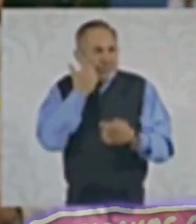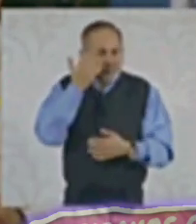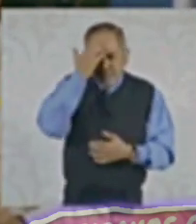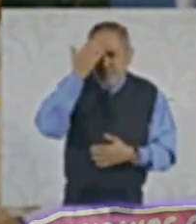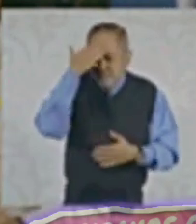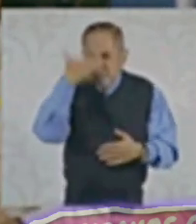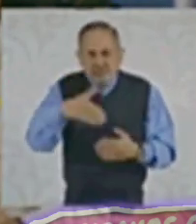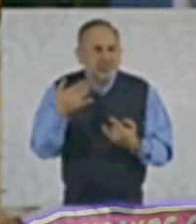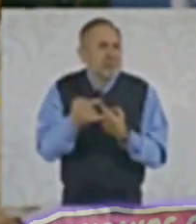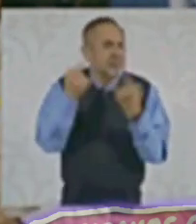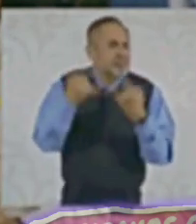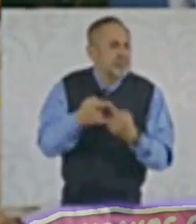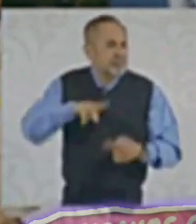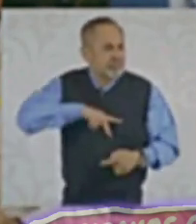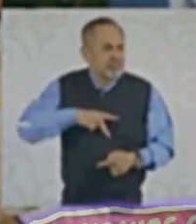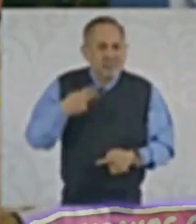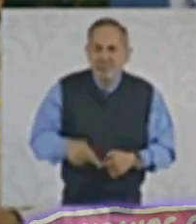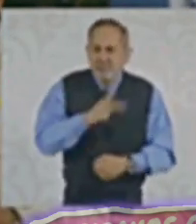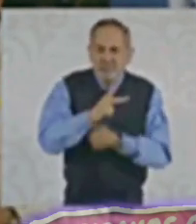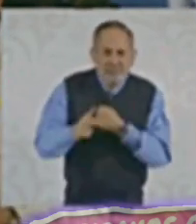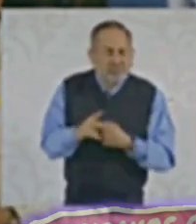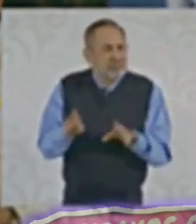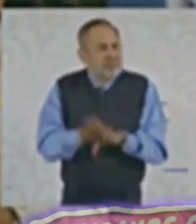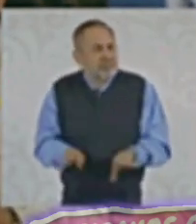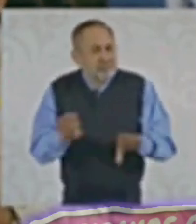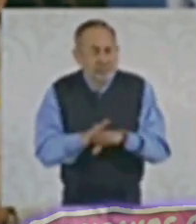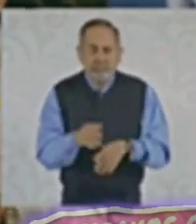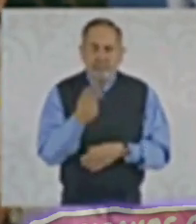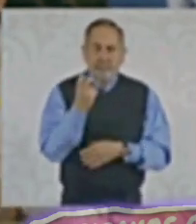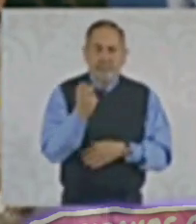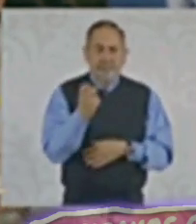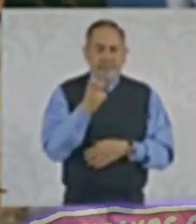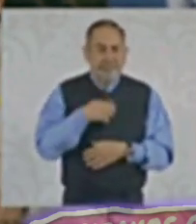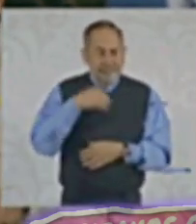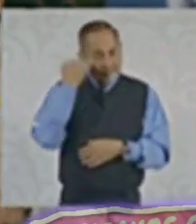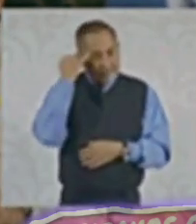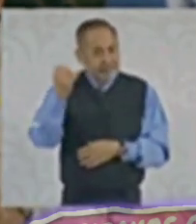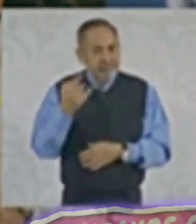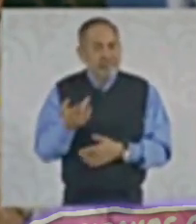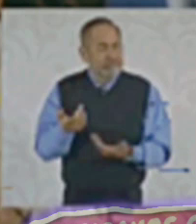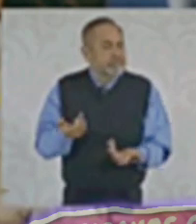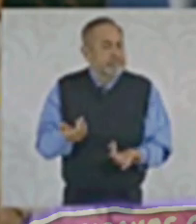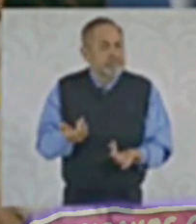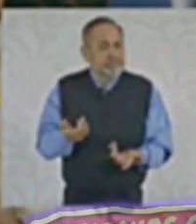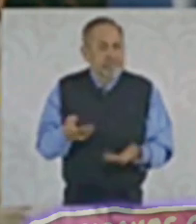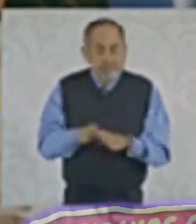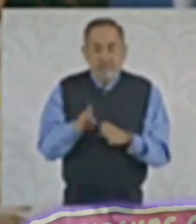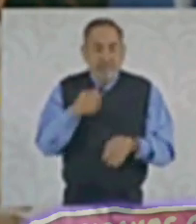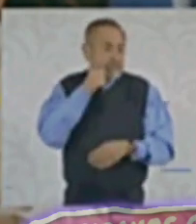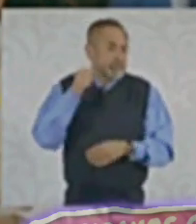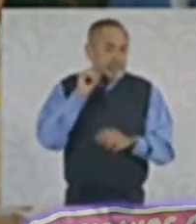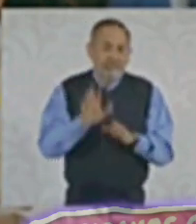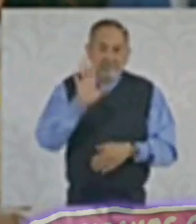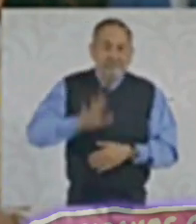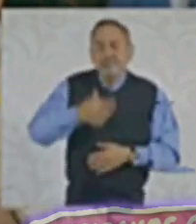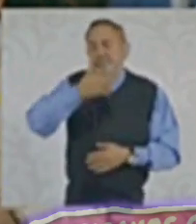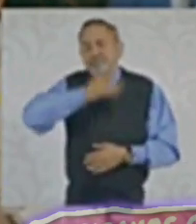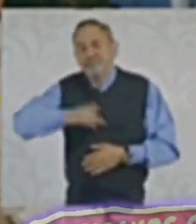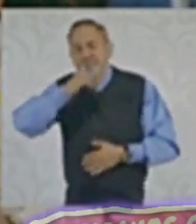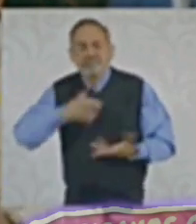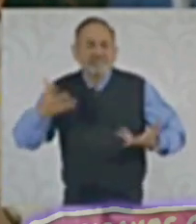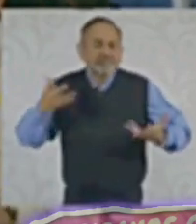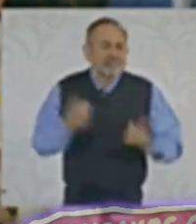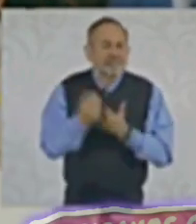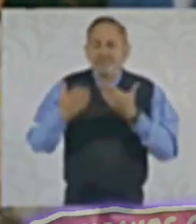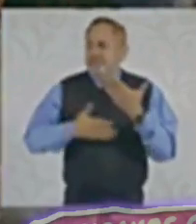de esta lucha, que al final de esta fiesta, porque fue una fiesta realmente lo que vivimos